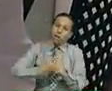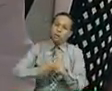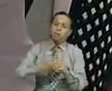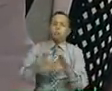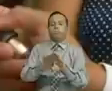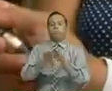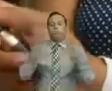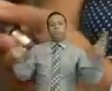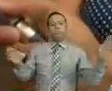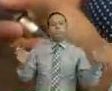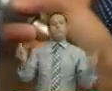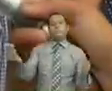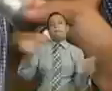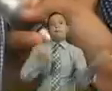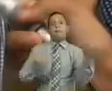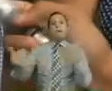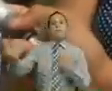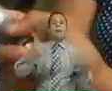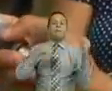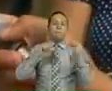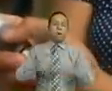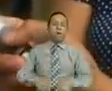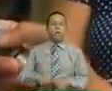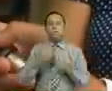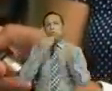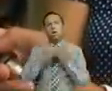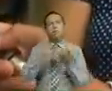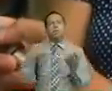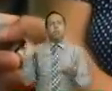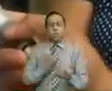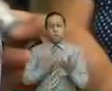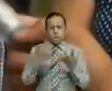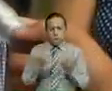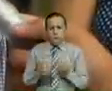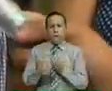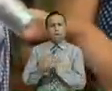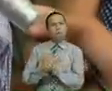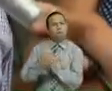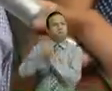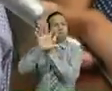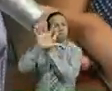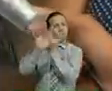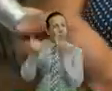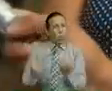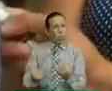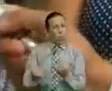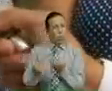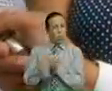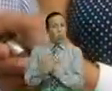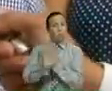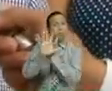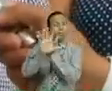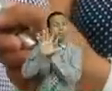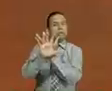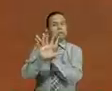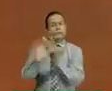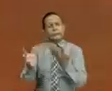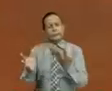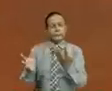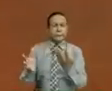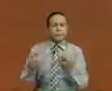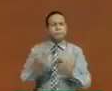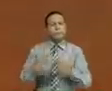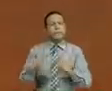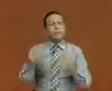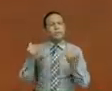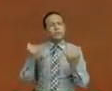educativas. Queríamos iniciar la educación en línea hoy día, 1 de junio, antes de esto iban a ser el 4 de mayo, pero en virtud de que